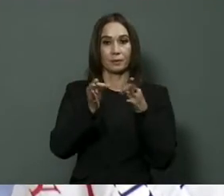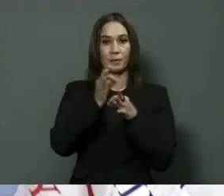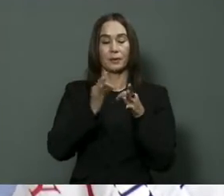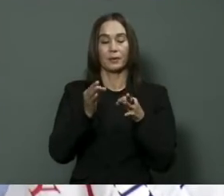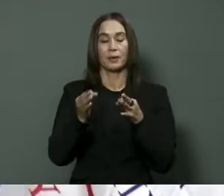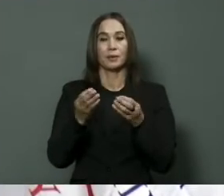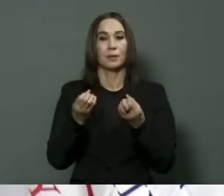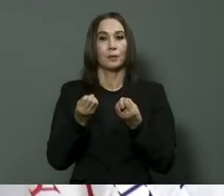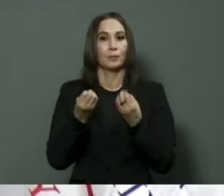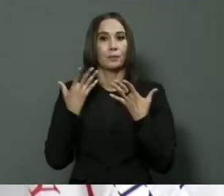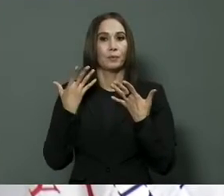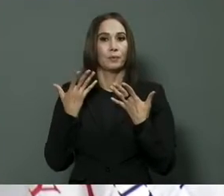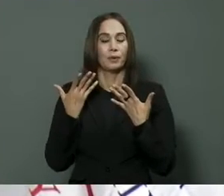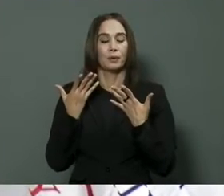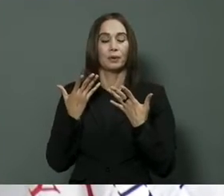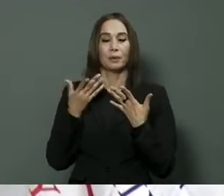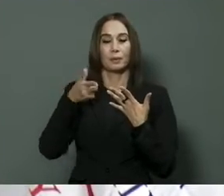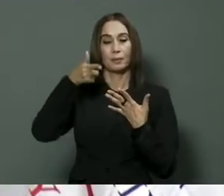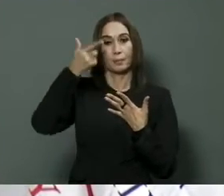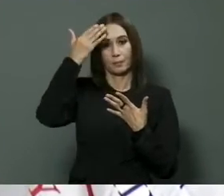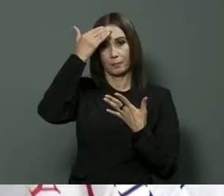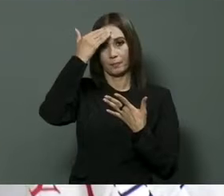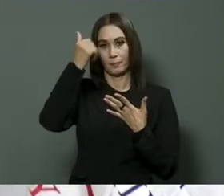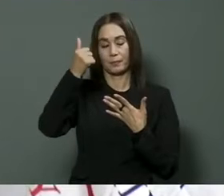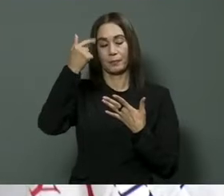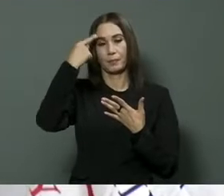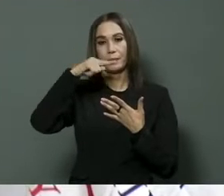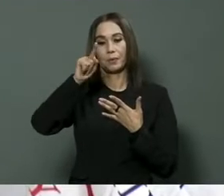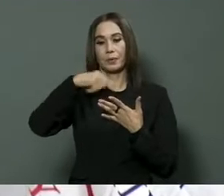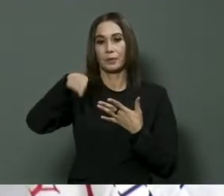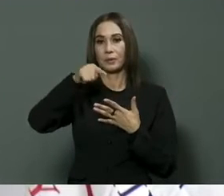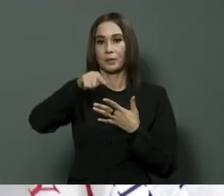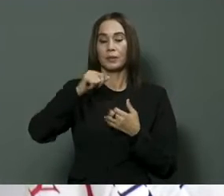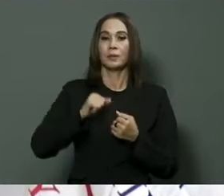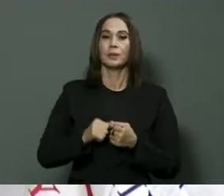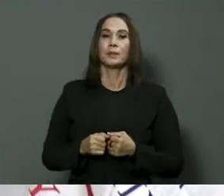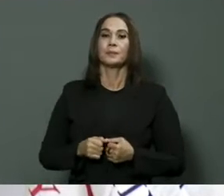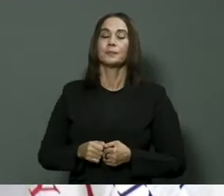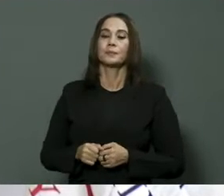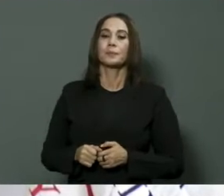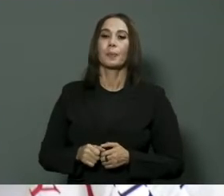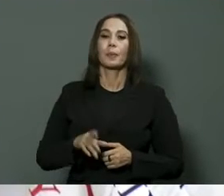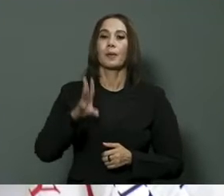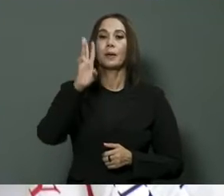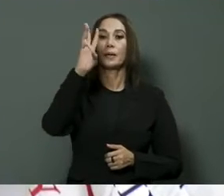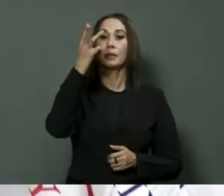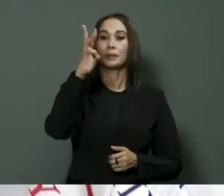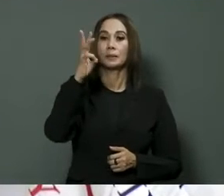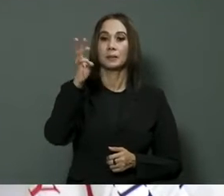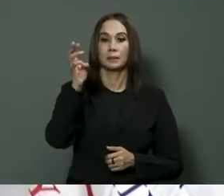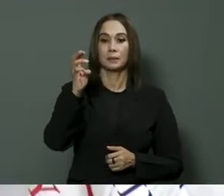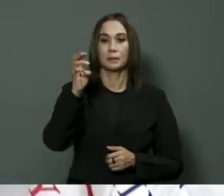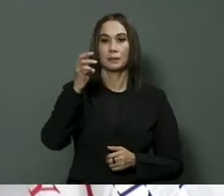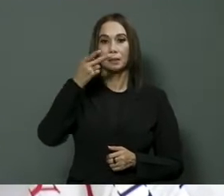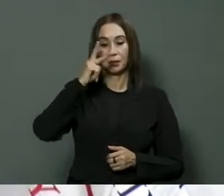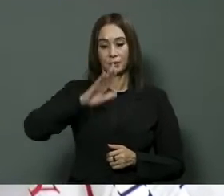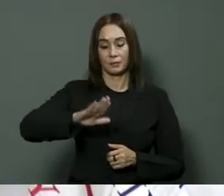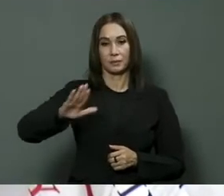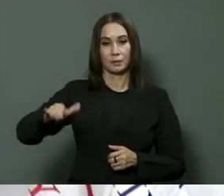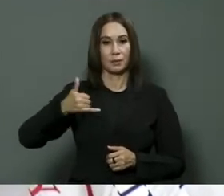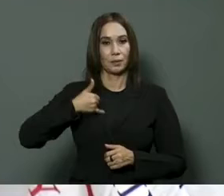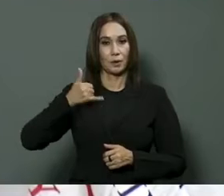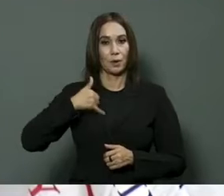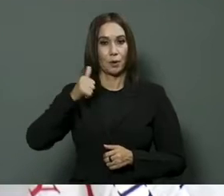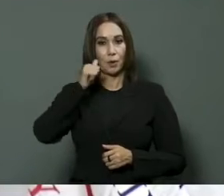de victimización por la misma causa a nivel nacional. 16 de cada 100 niñas y